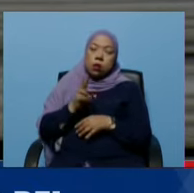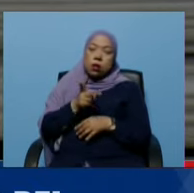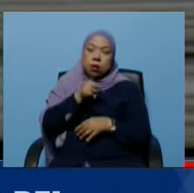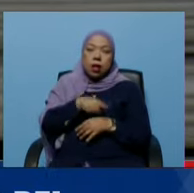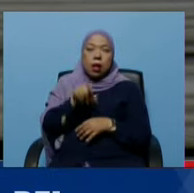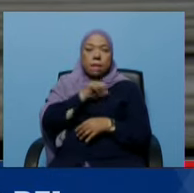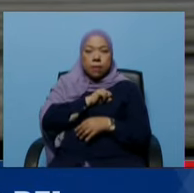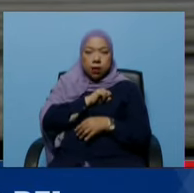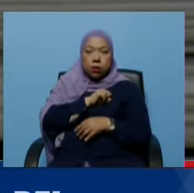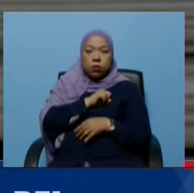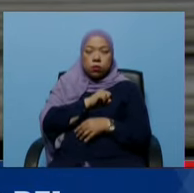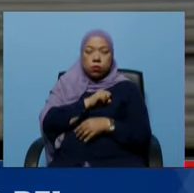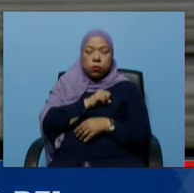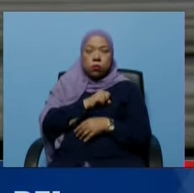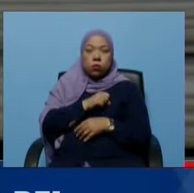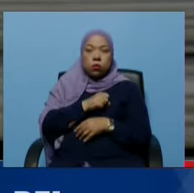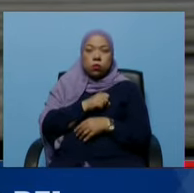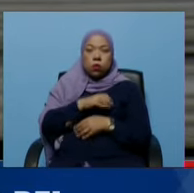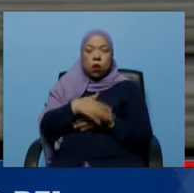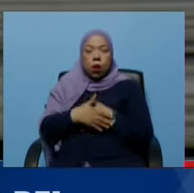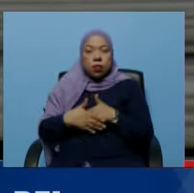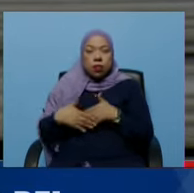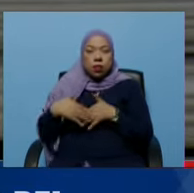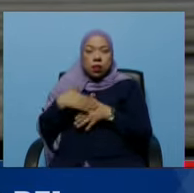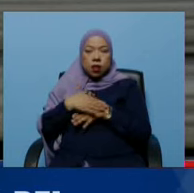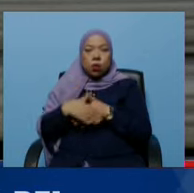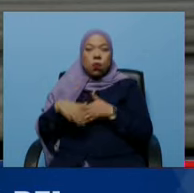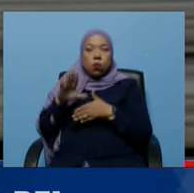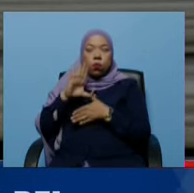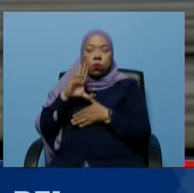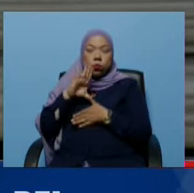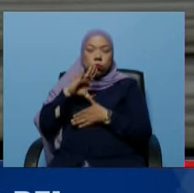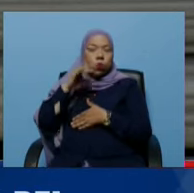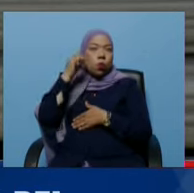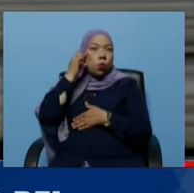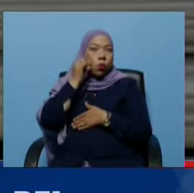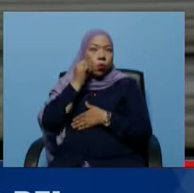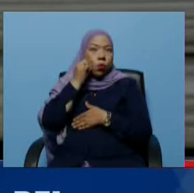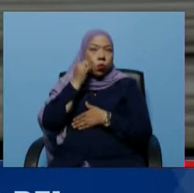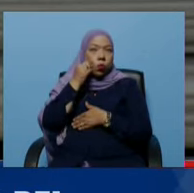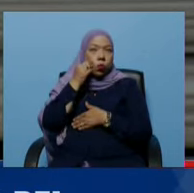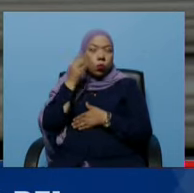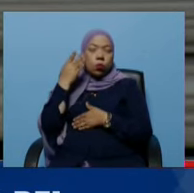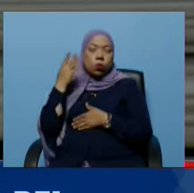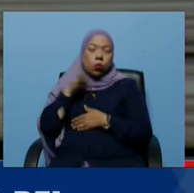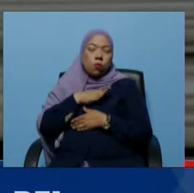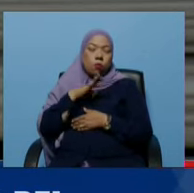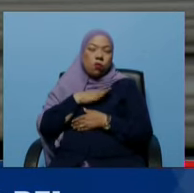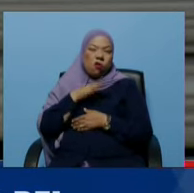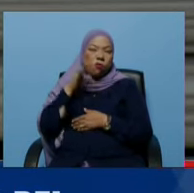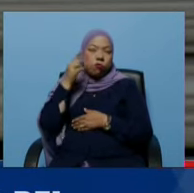España, de tierra suramericana, Antonio José de Sucre, allá en su tierra,